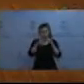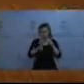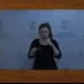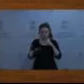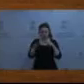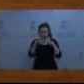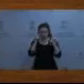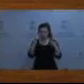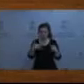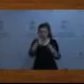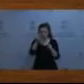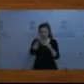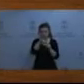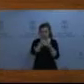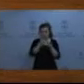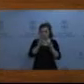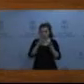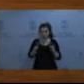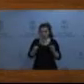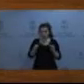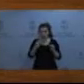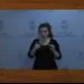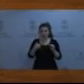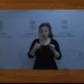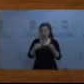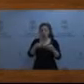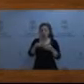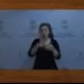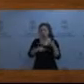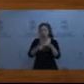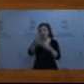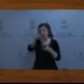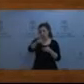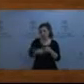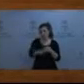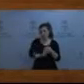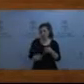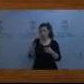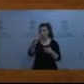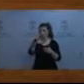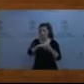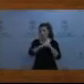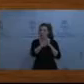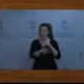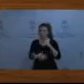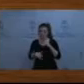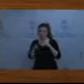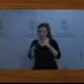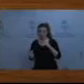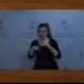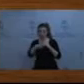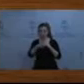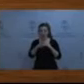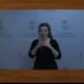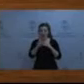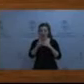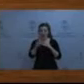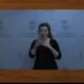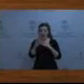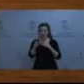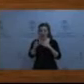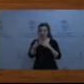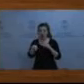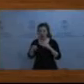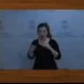en la situación que se vive en la frontera sur de Europa y en el mar Mediterráneo, pues recordarle que también la acción europea y